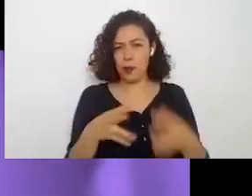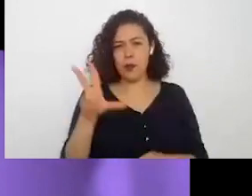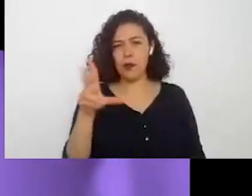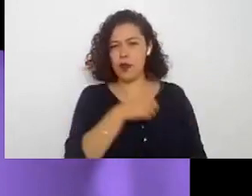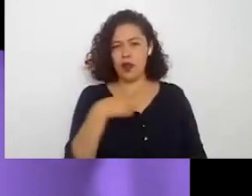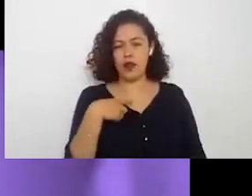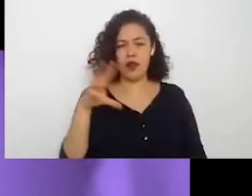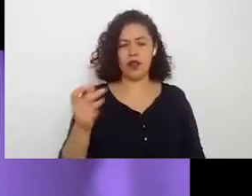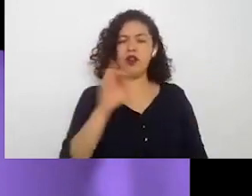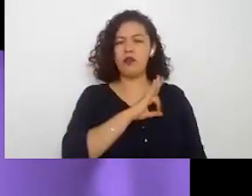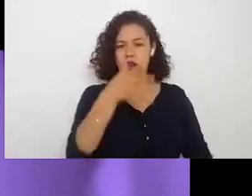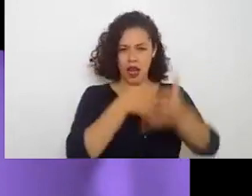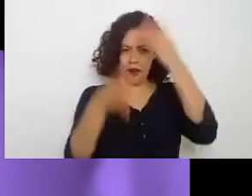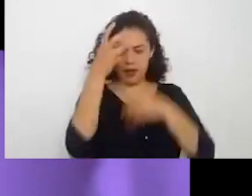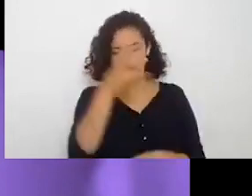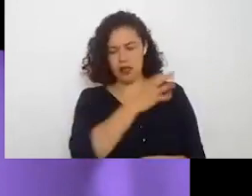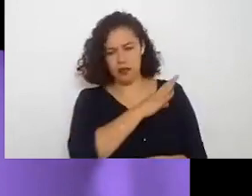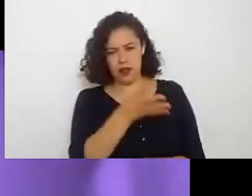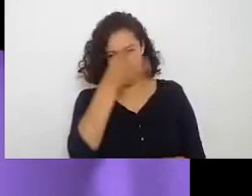Podemos aprender de ello.